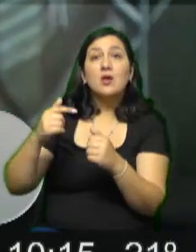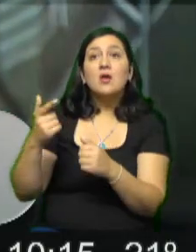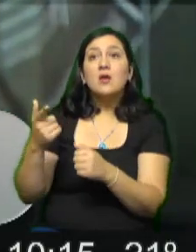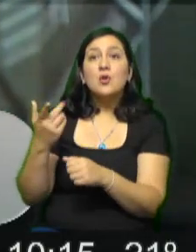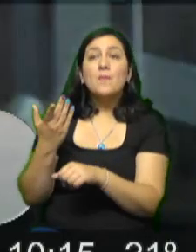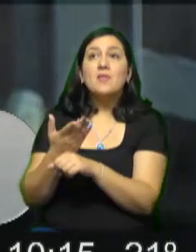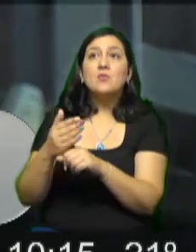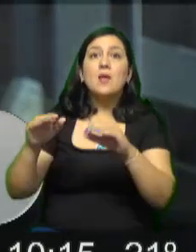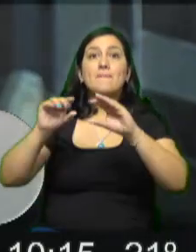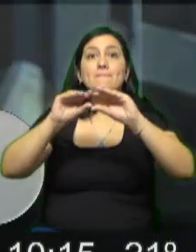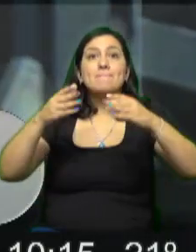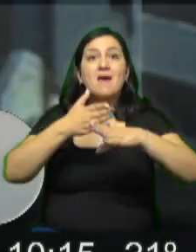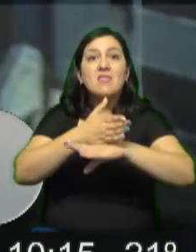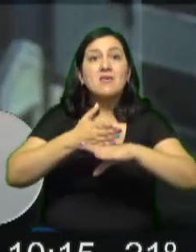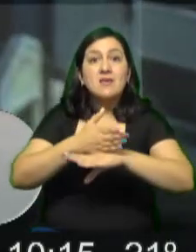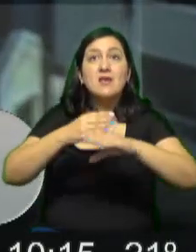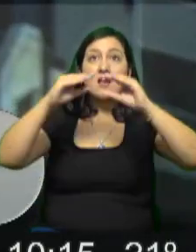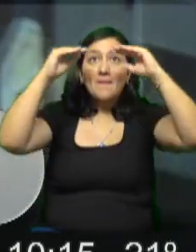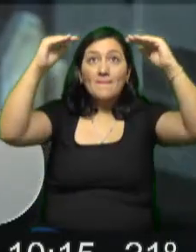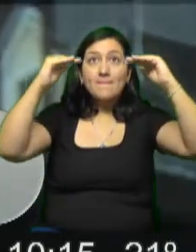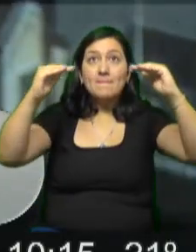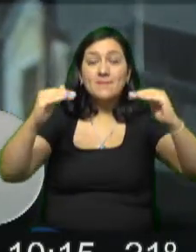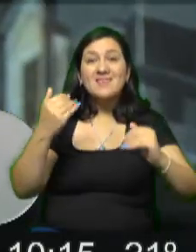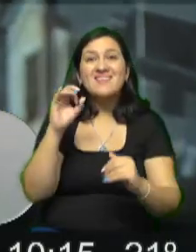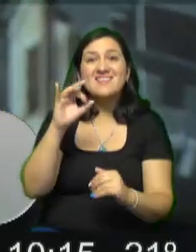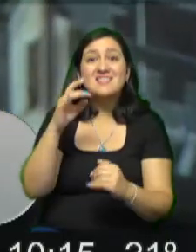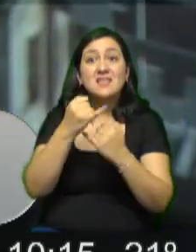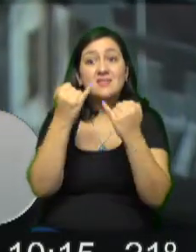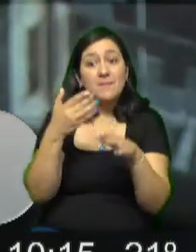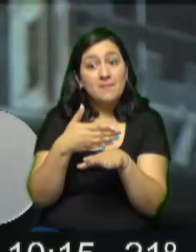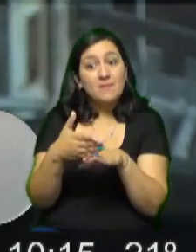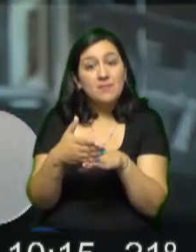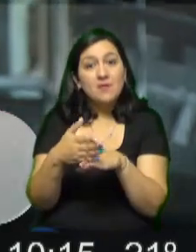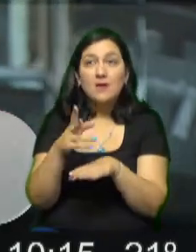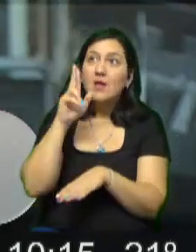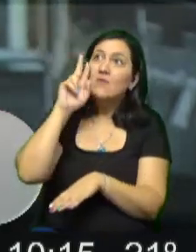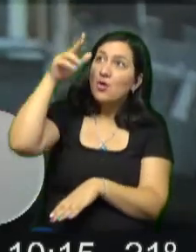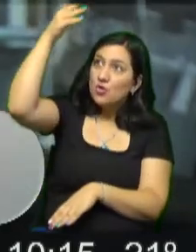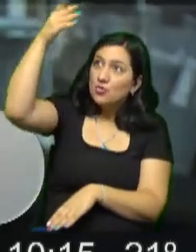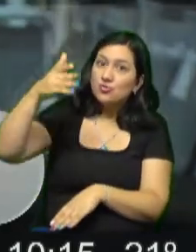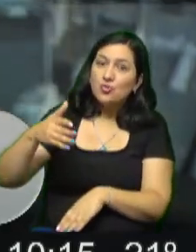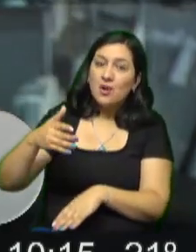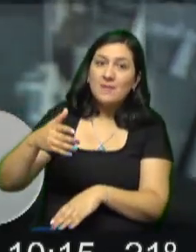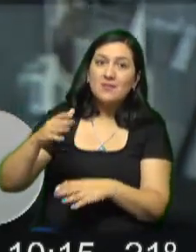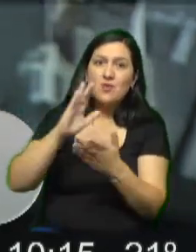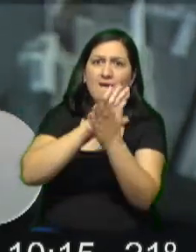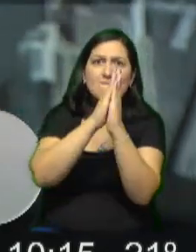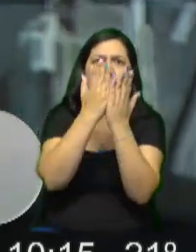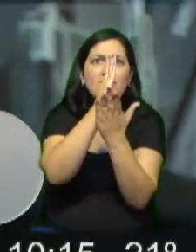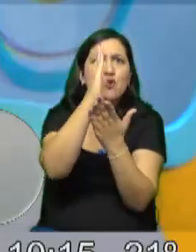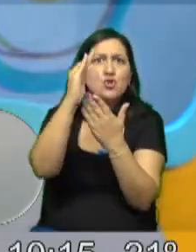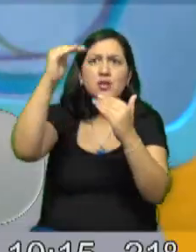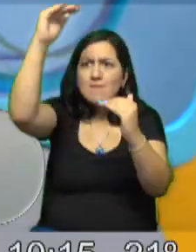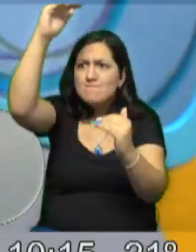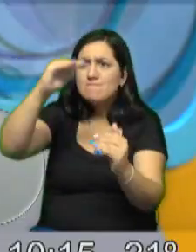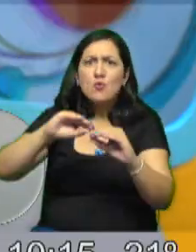no sé, fíjate alguna? Voy 15 días después y me veo toda la pared así, una biblioteca increíble.